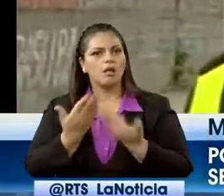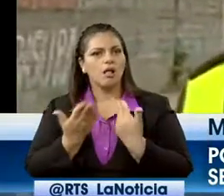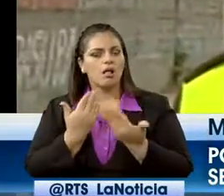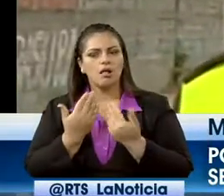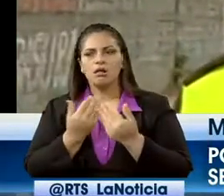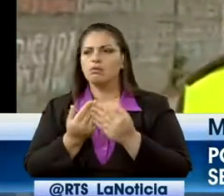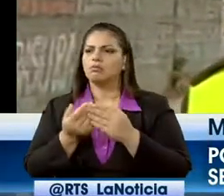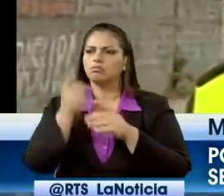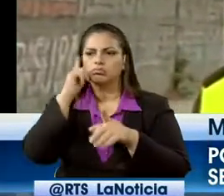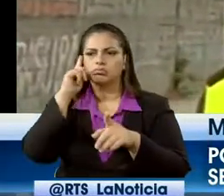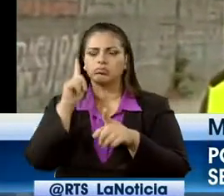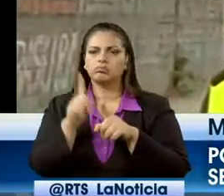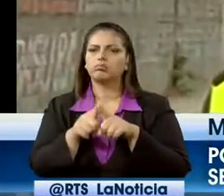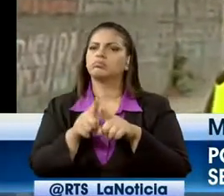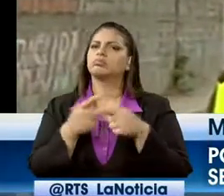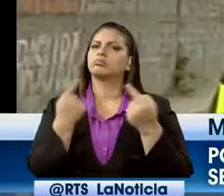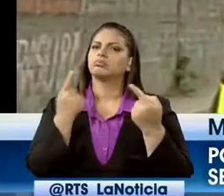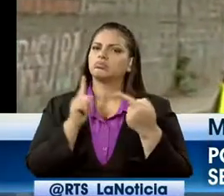primero